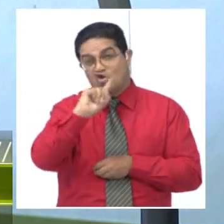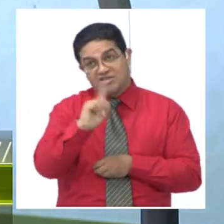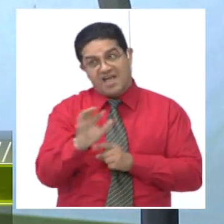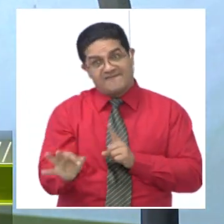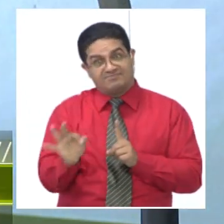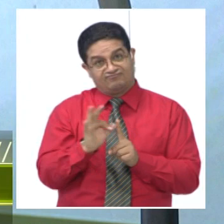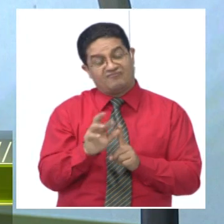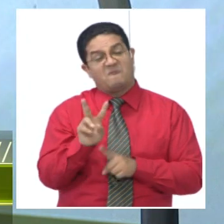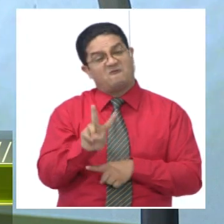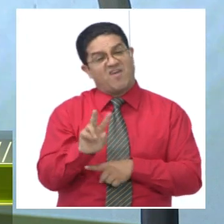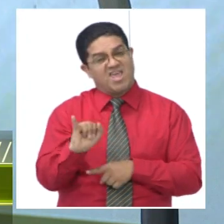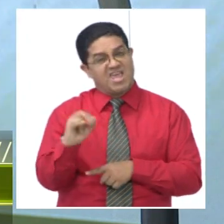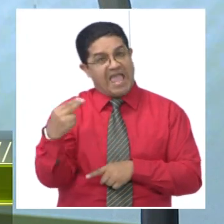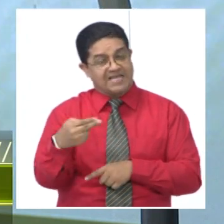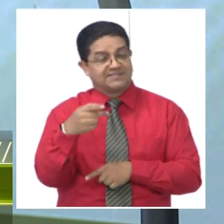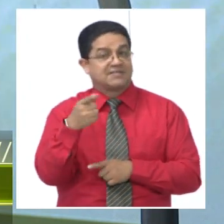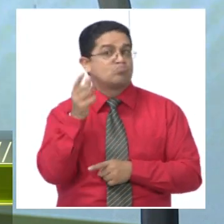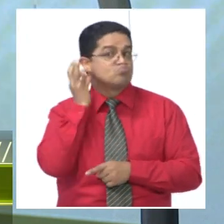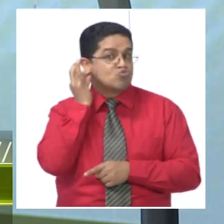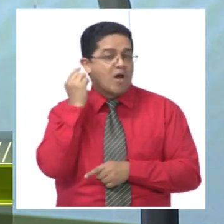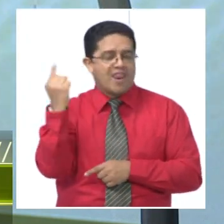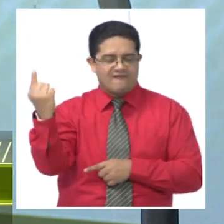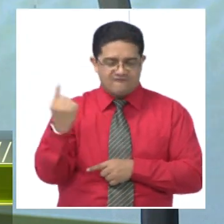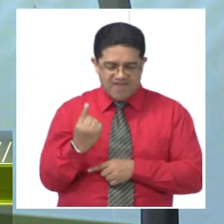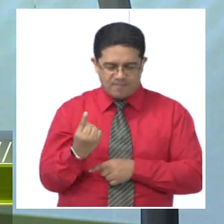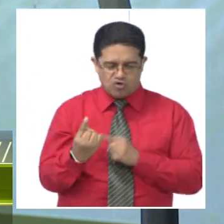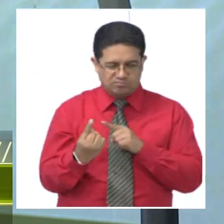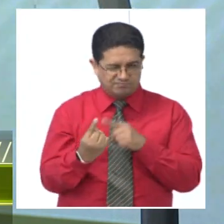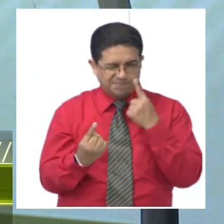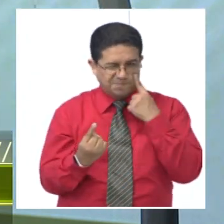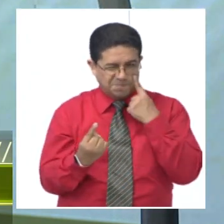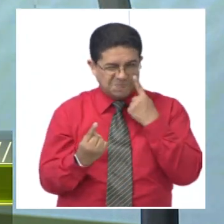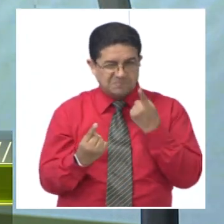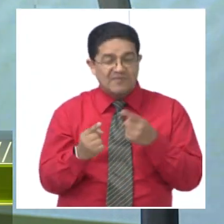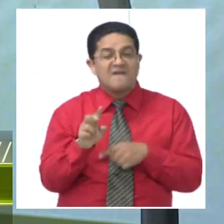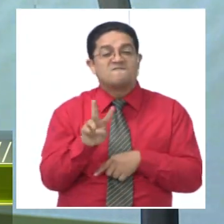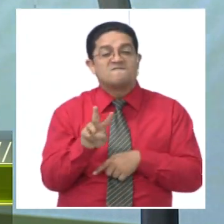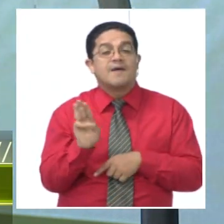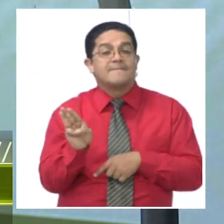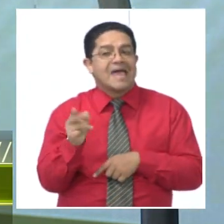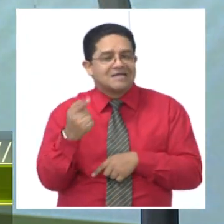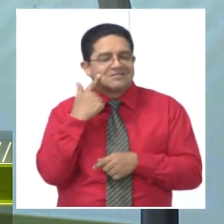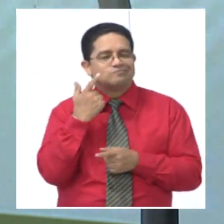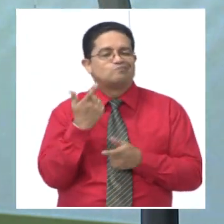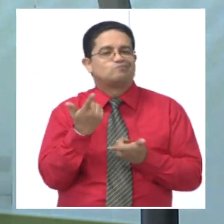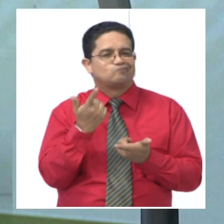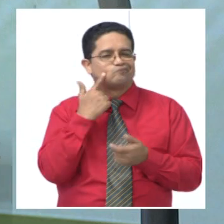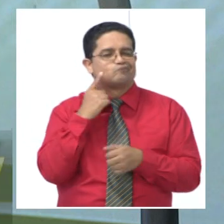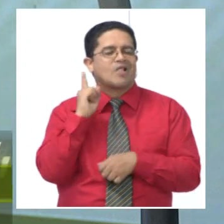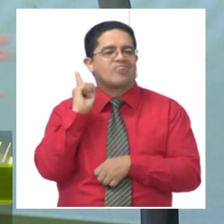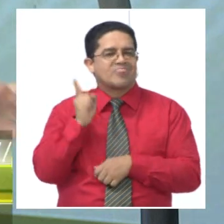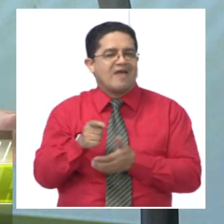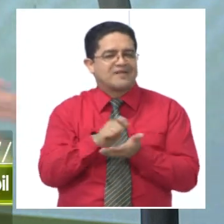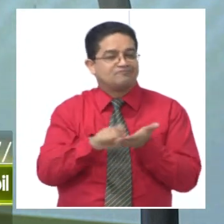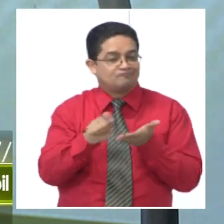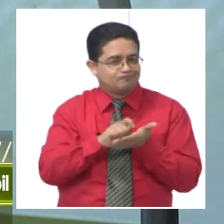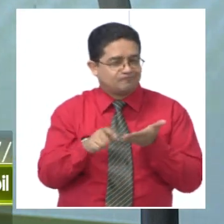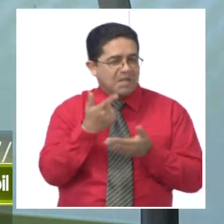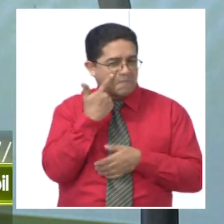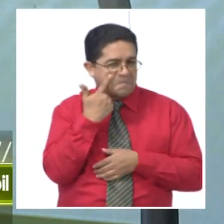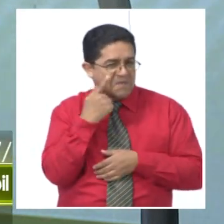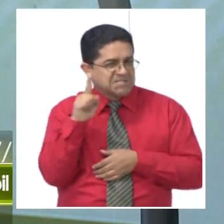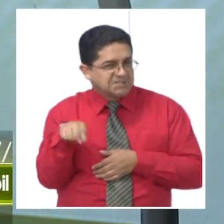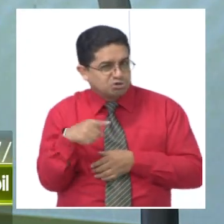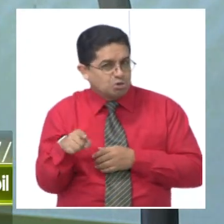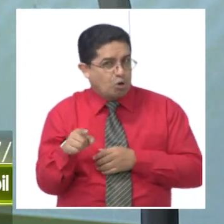Toda paciente que viene a consulta y que vemos que tiene una infección por VPH, la obligación es buscar si no hay una confección por HIV. ¿Por qué?